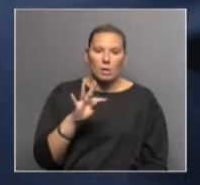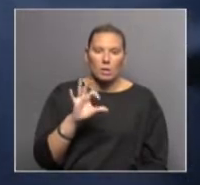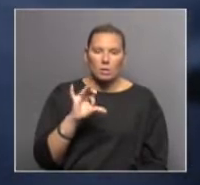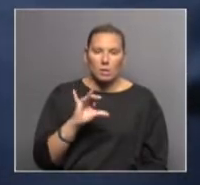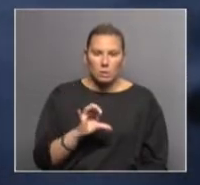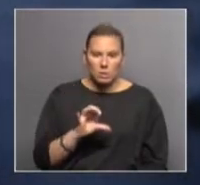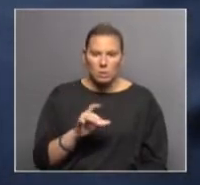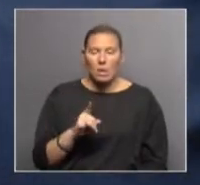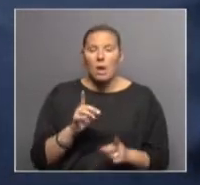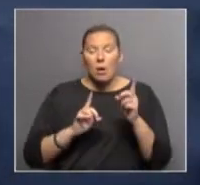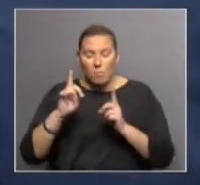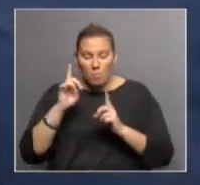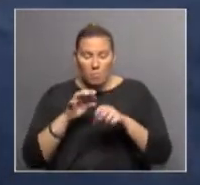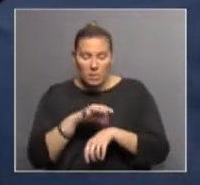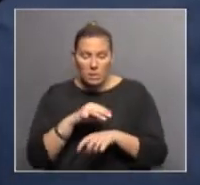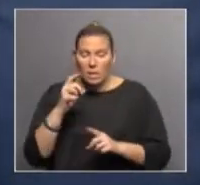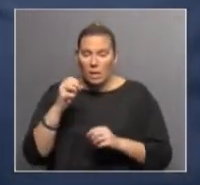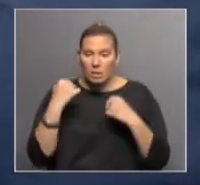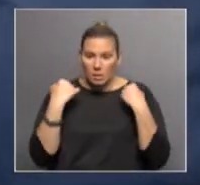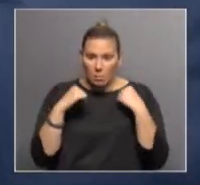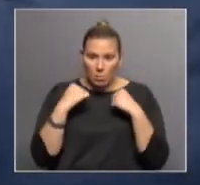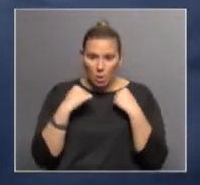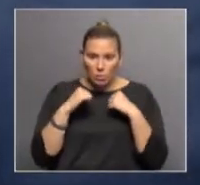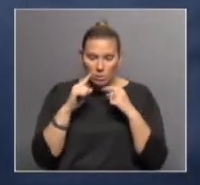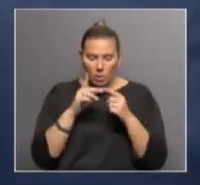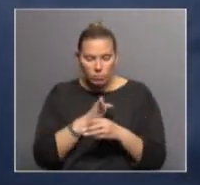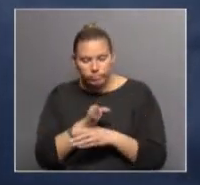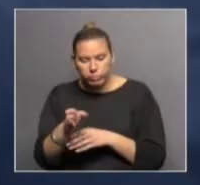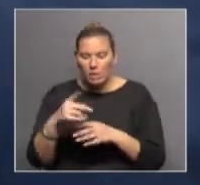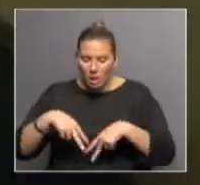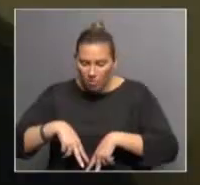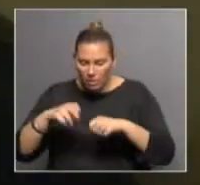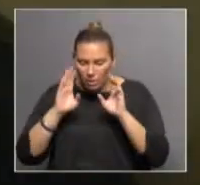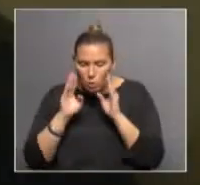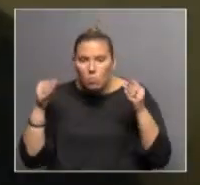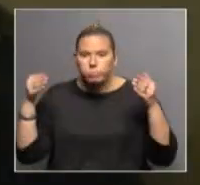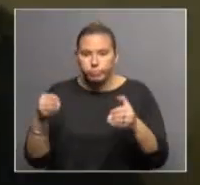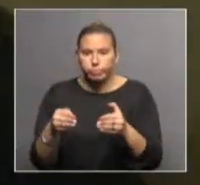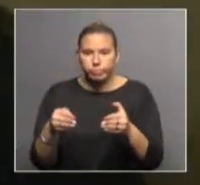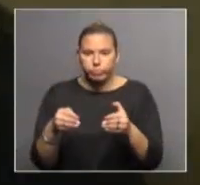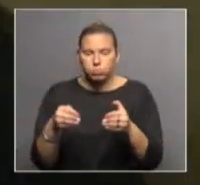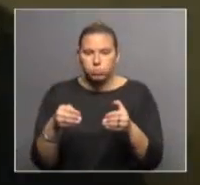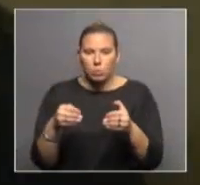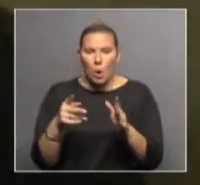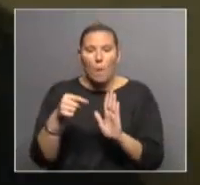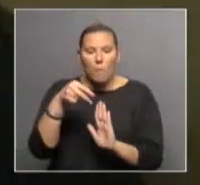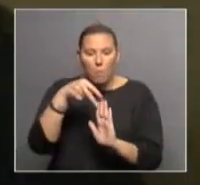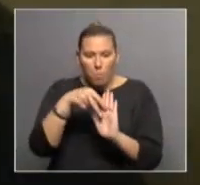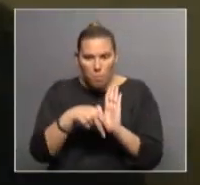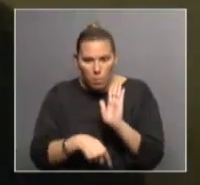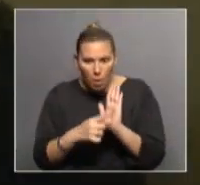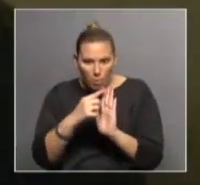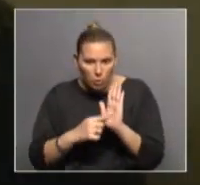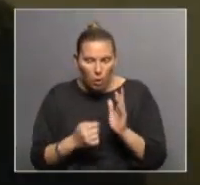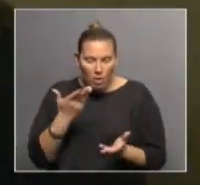La Cátedra de Medicina del Deporte, como una de las líneas de investigación, se centró en lo que es los protocolos de